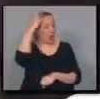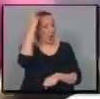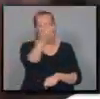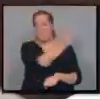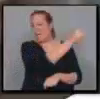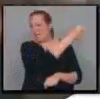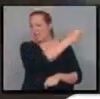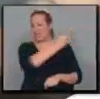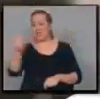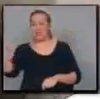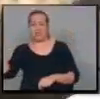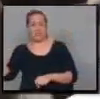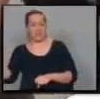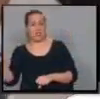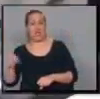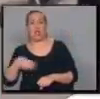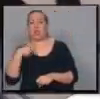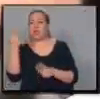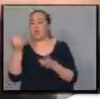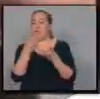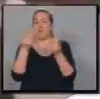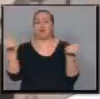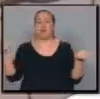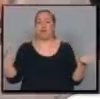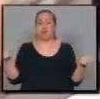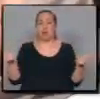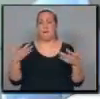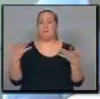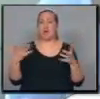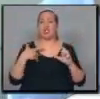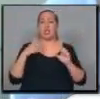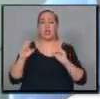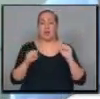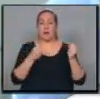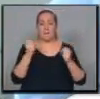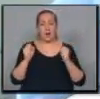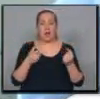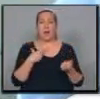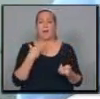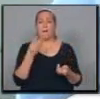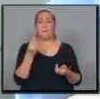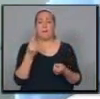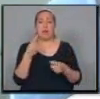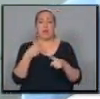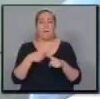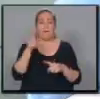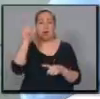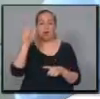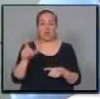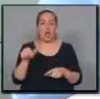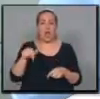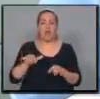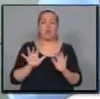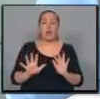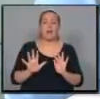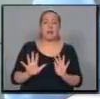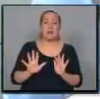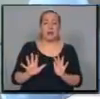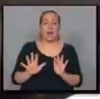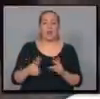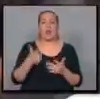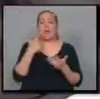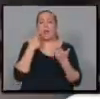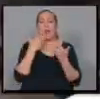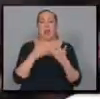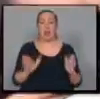y de un momento al otro no lo vimos más, por eso fue grande la desesperación, porque temíamos por su integridad física. Ahora estamos esperando que salga en